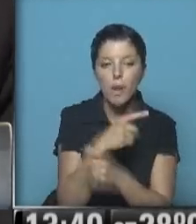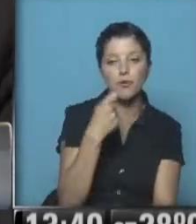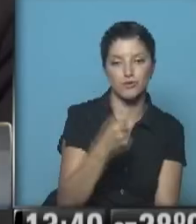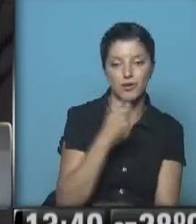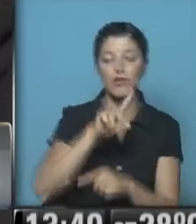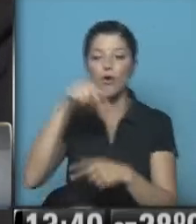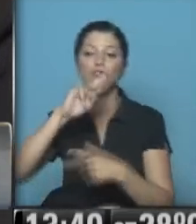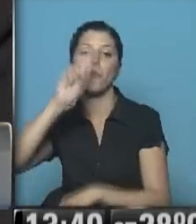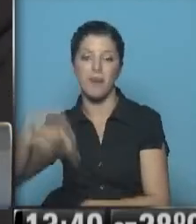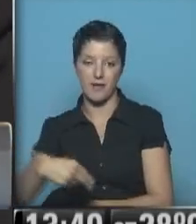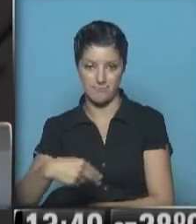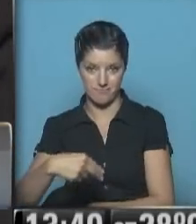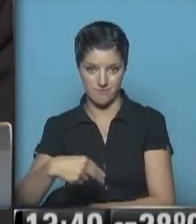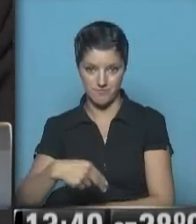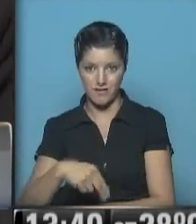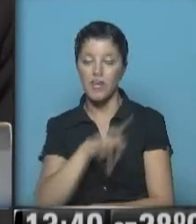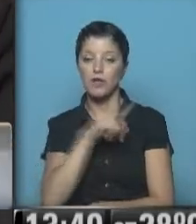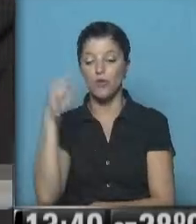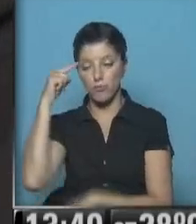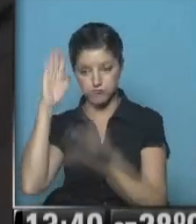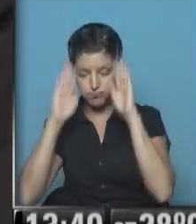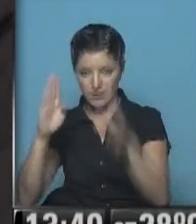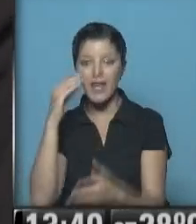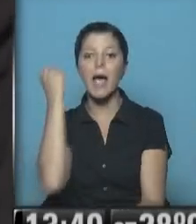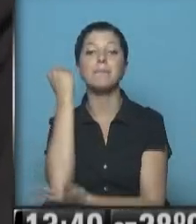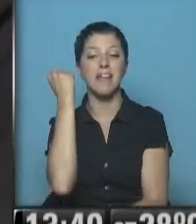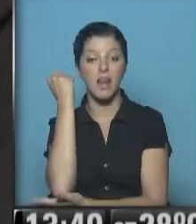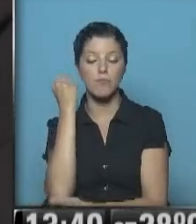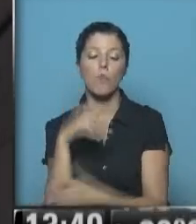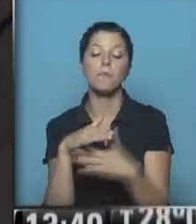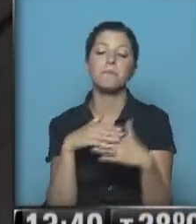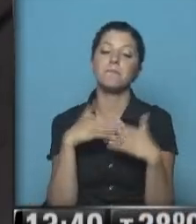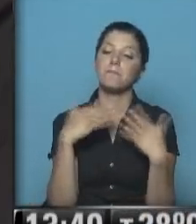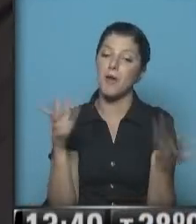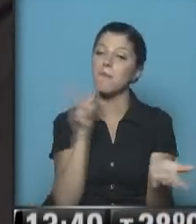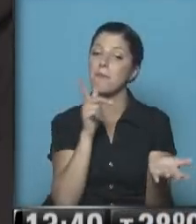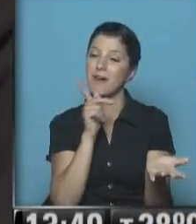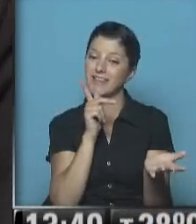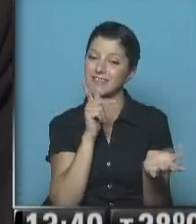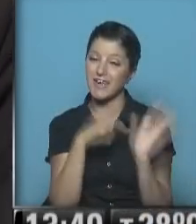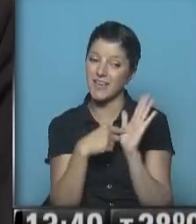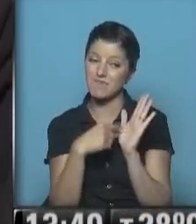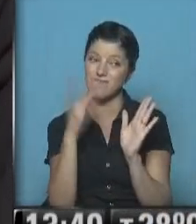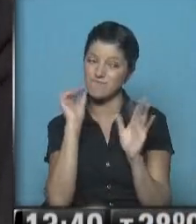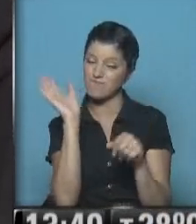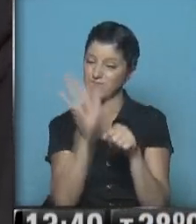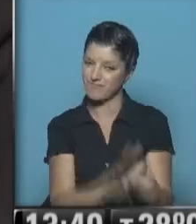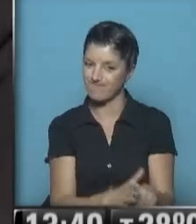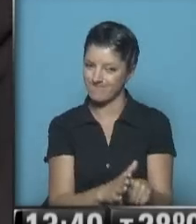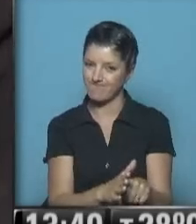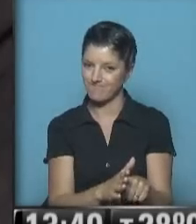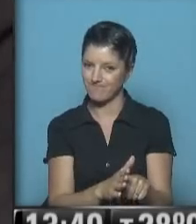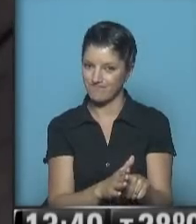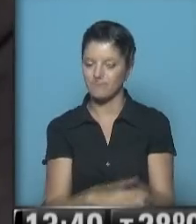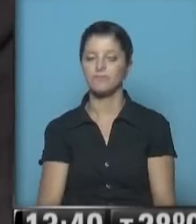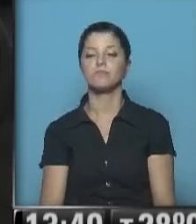otro modelo y no caer en manos del capitalismo, pero pareciera que no fue muy, muy escuchado ni muy debatido